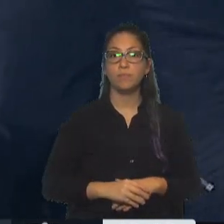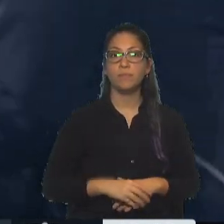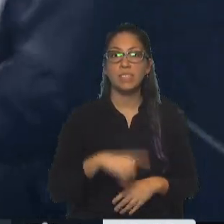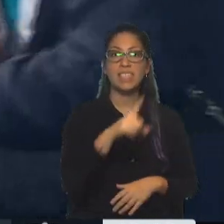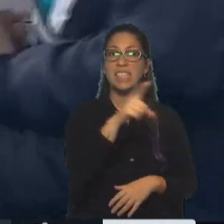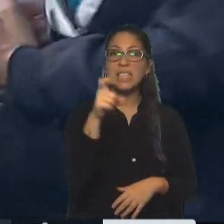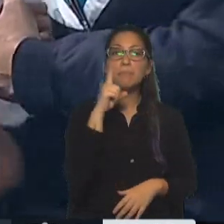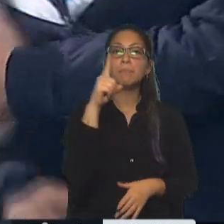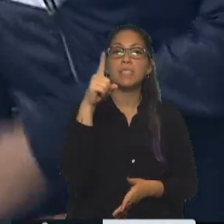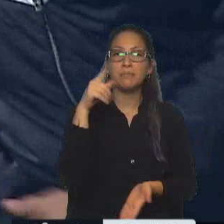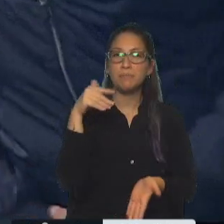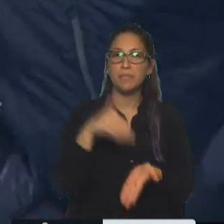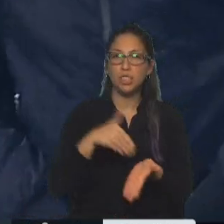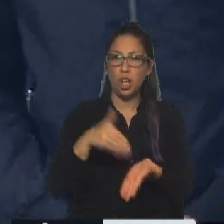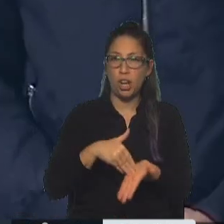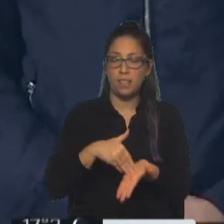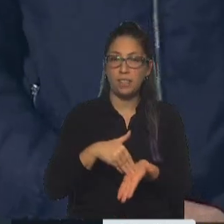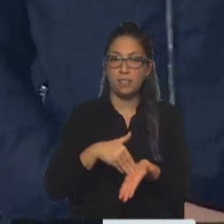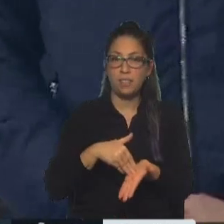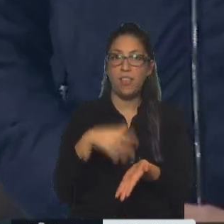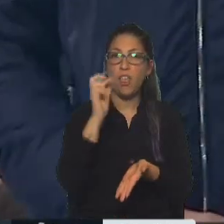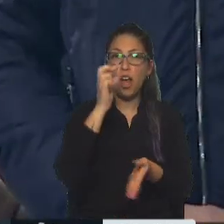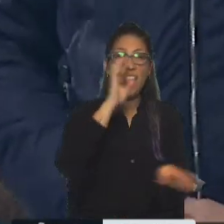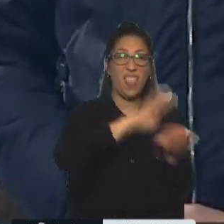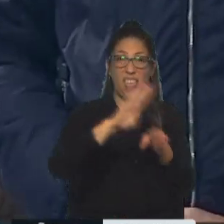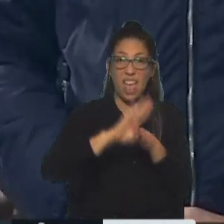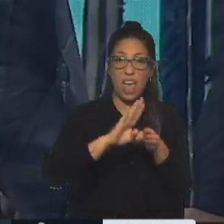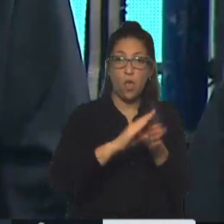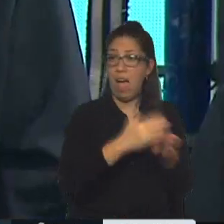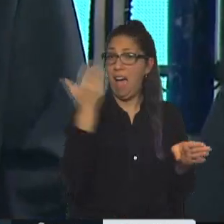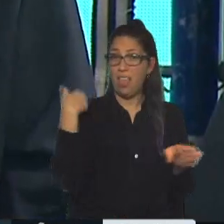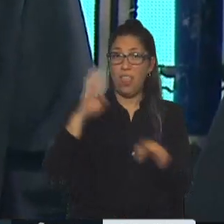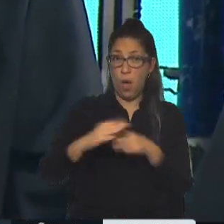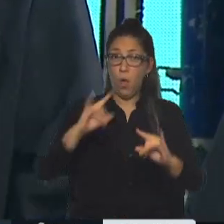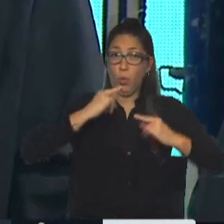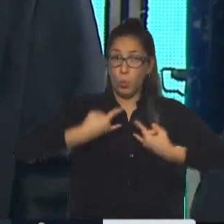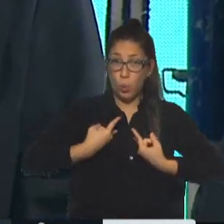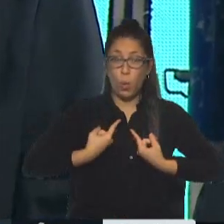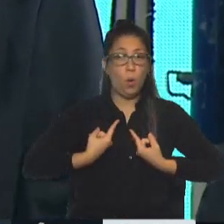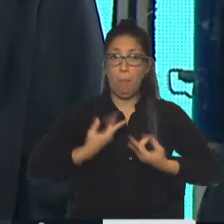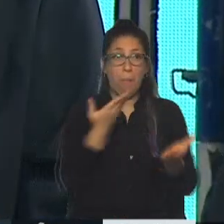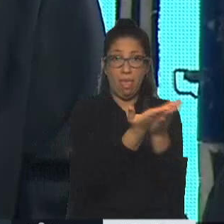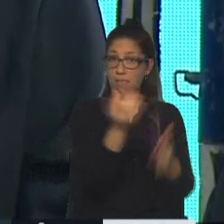100.000 millones de deuda de dólares que no habíamos contraído nosotros.